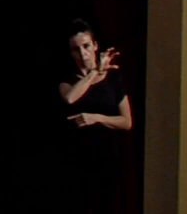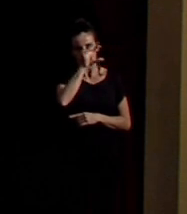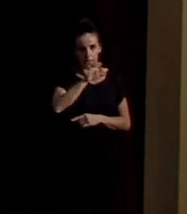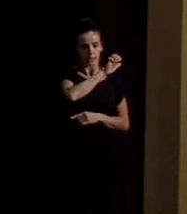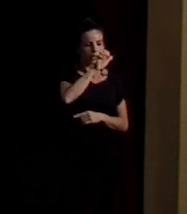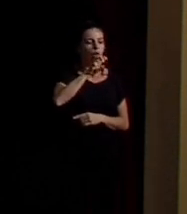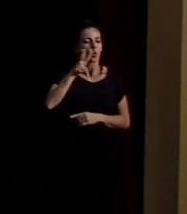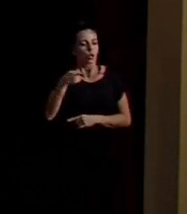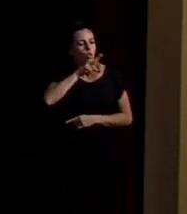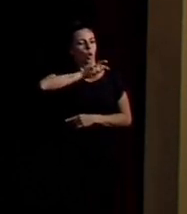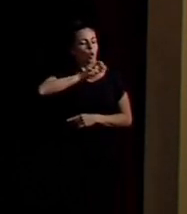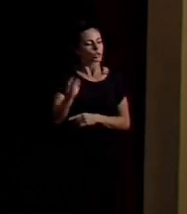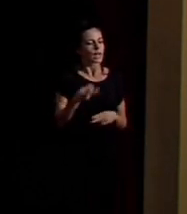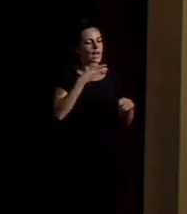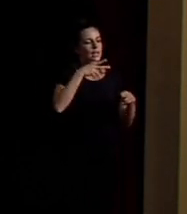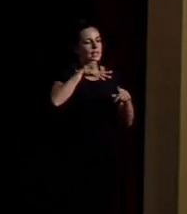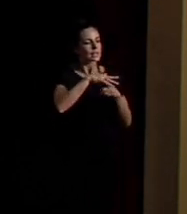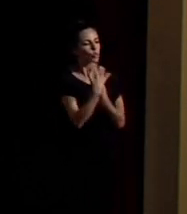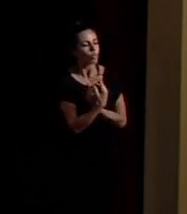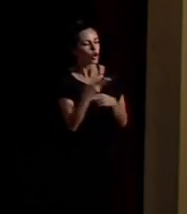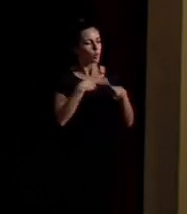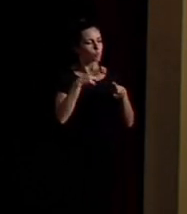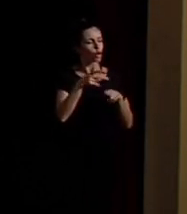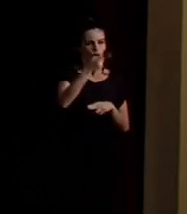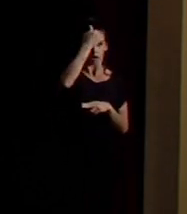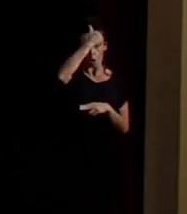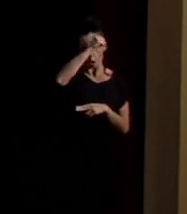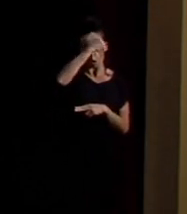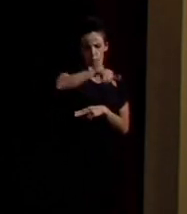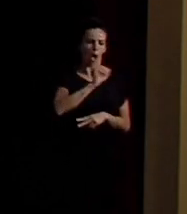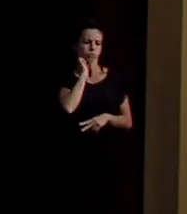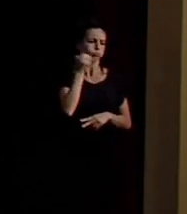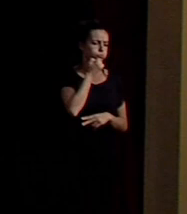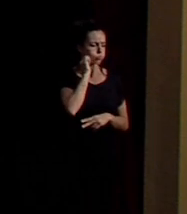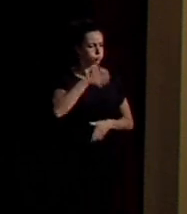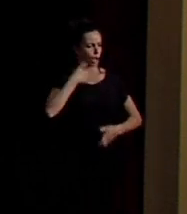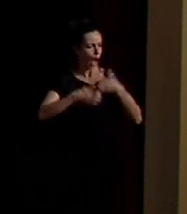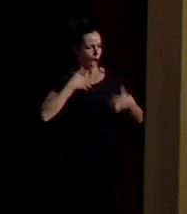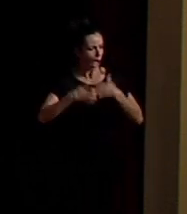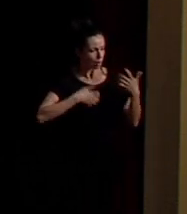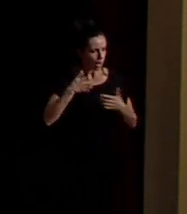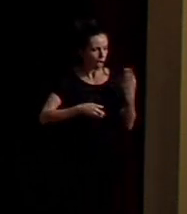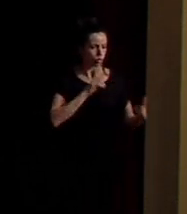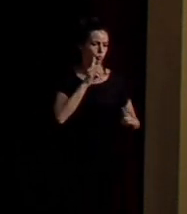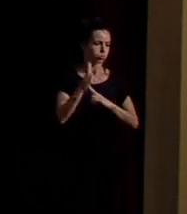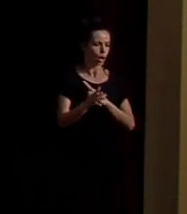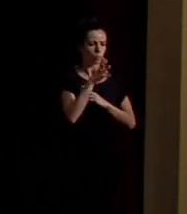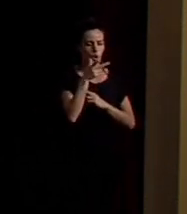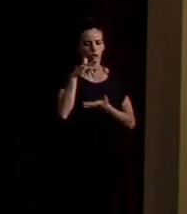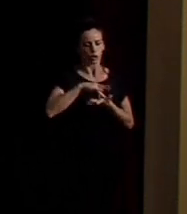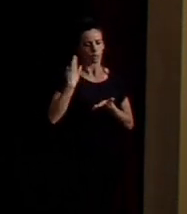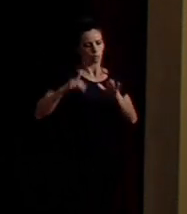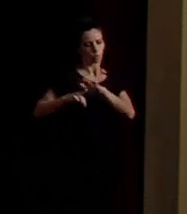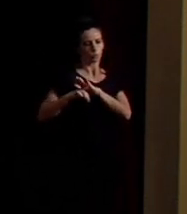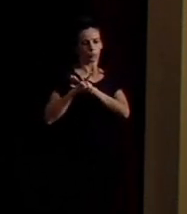en otros contextos políticos, de esos hombres cabreados, ¿no?, de los que habla Michael Kimmel, que reaccionan frente al progresivo